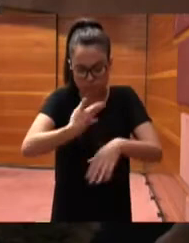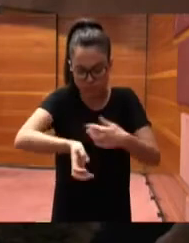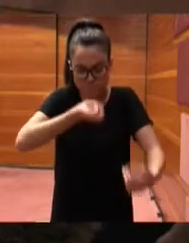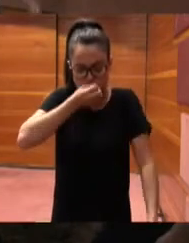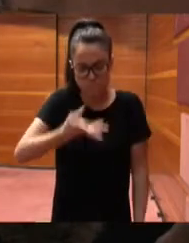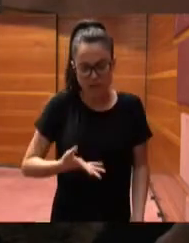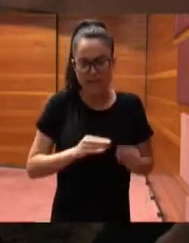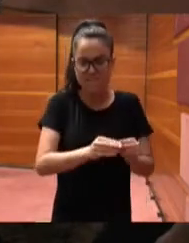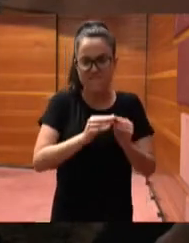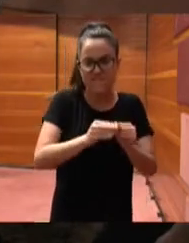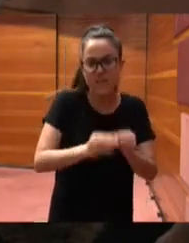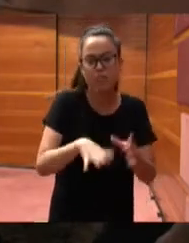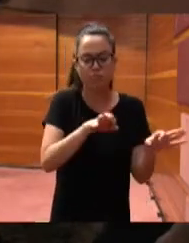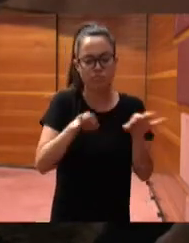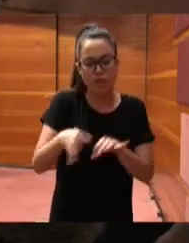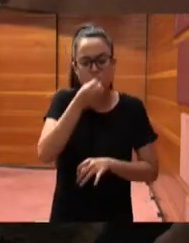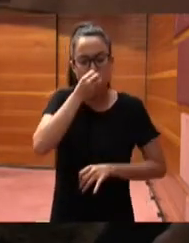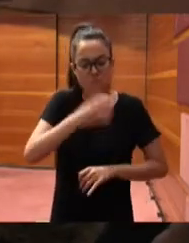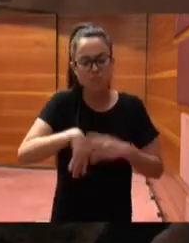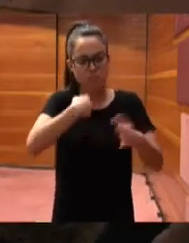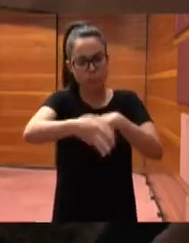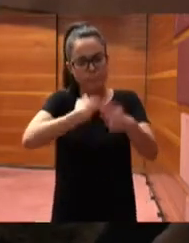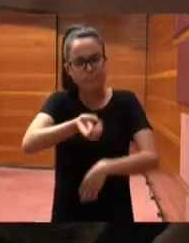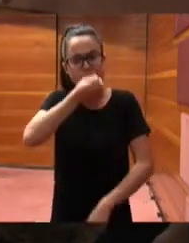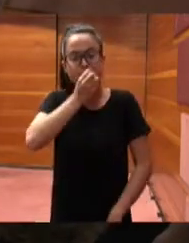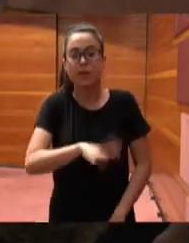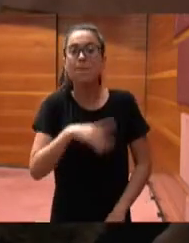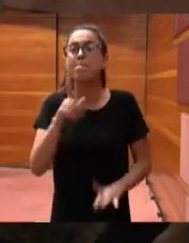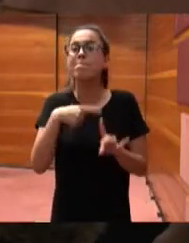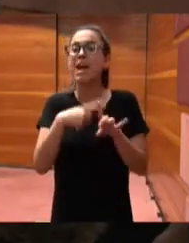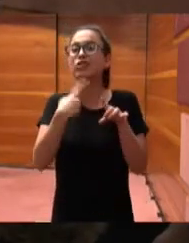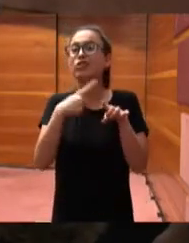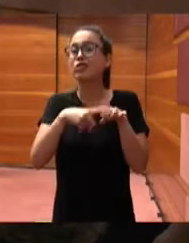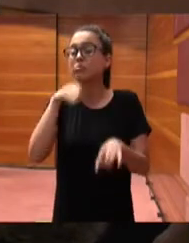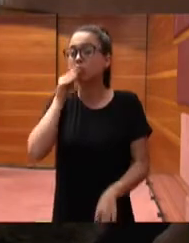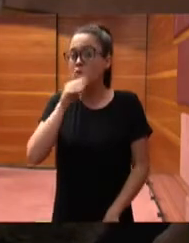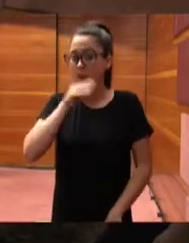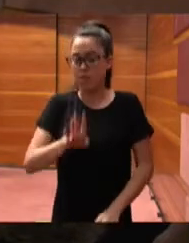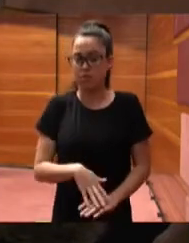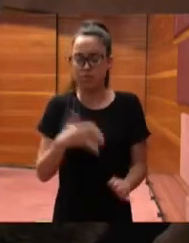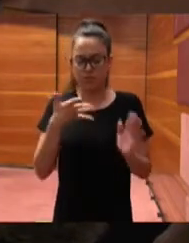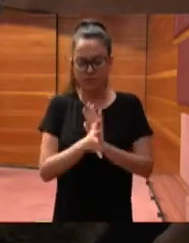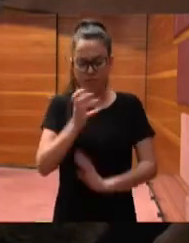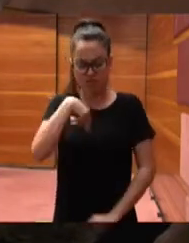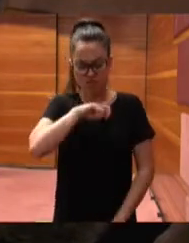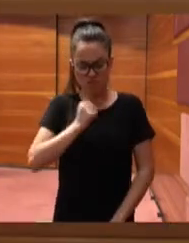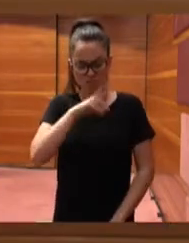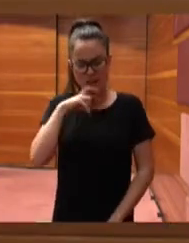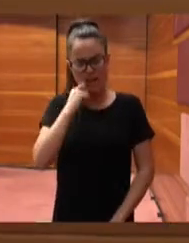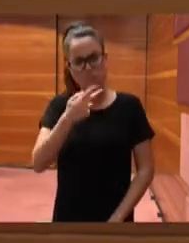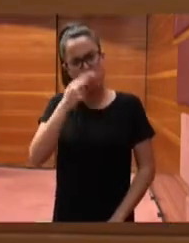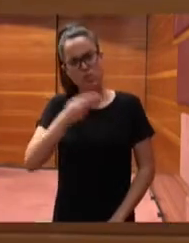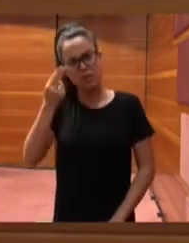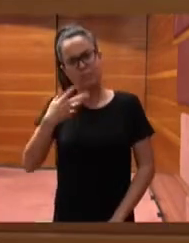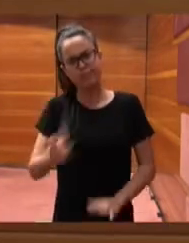ser eficientes, eficaces, organizarnos bien, etcétera. Y las cosas buenas, saber cómo creamos valor público, qué hacemos